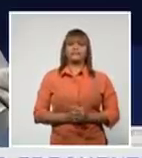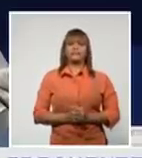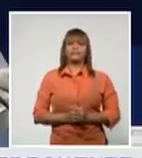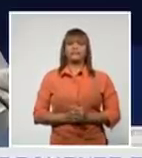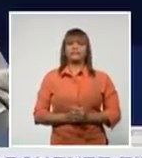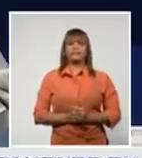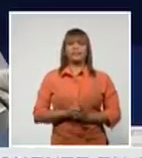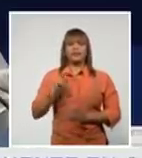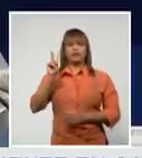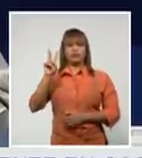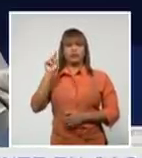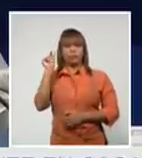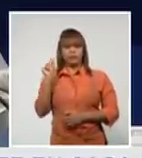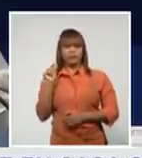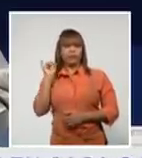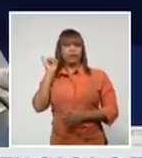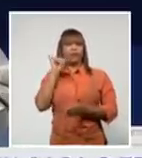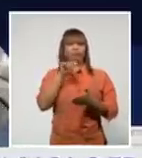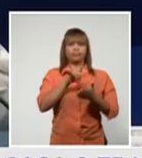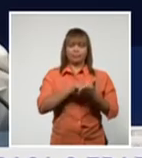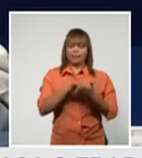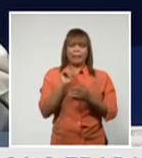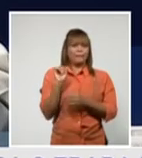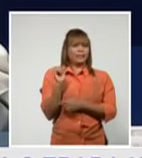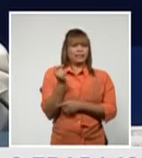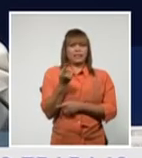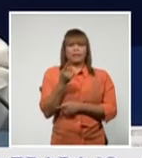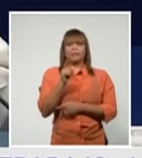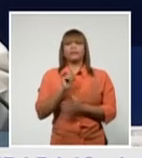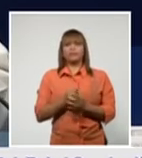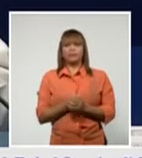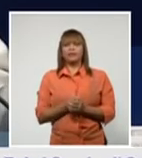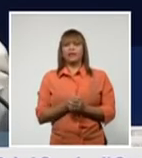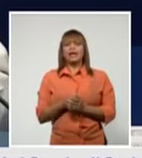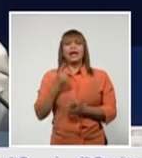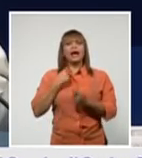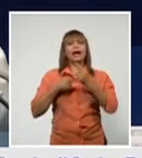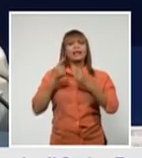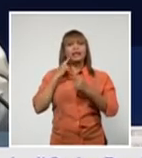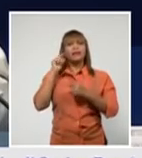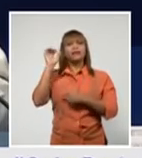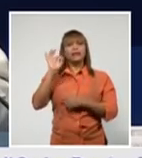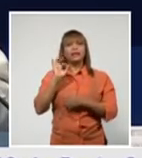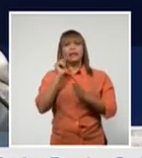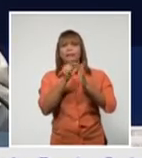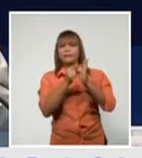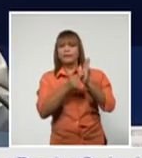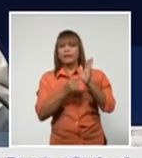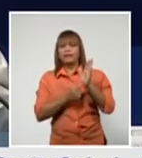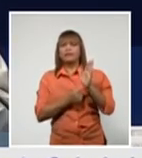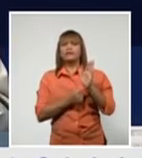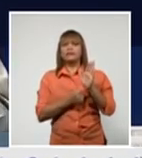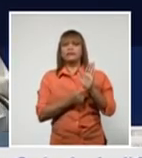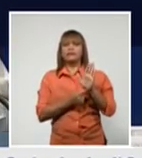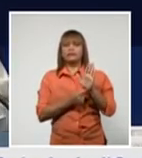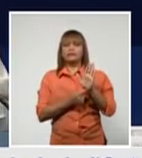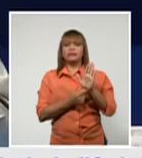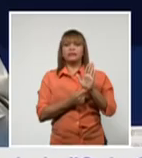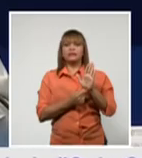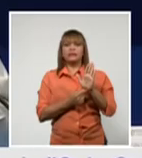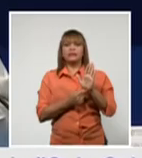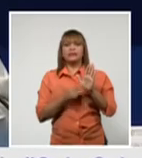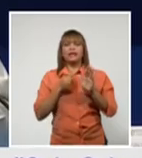los 2 evacuados que siempre mencionamos. Ayer un indicador muy positivo que demuestra la evolución de